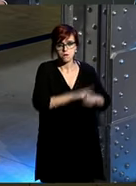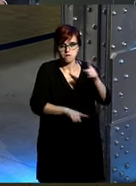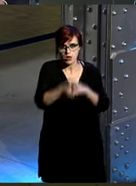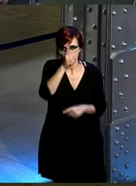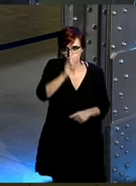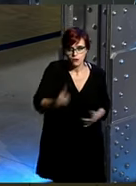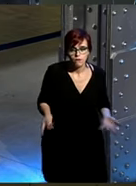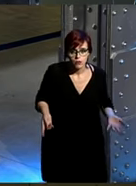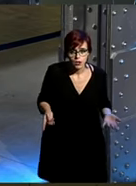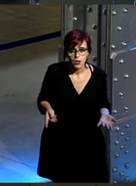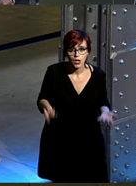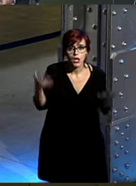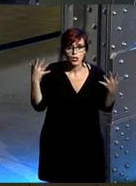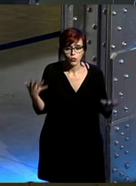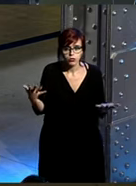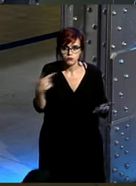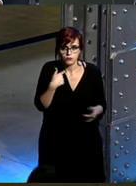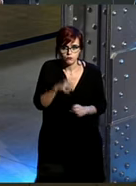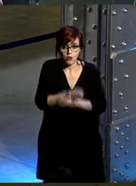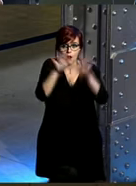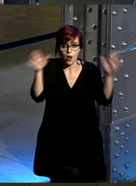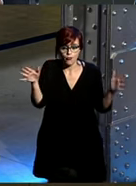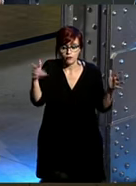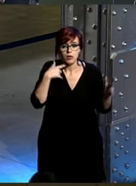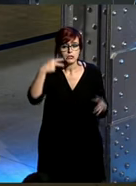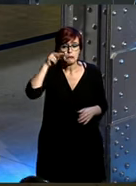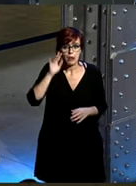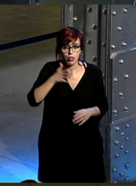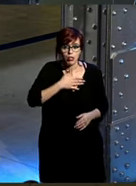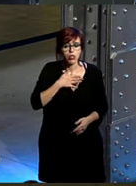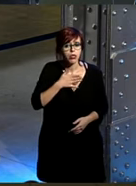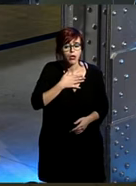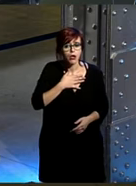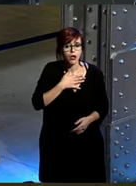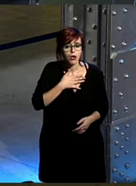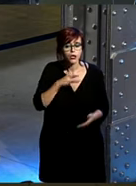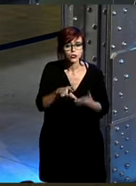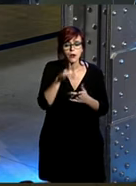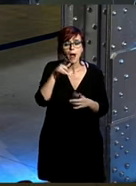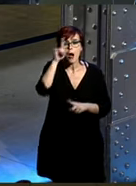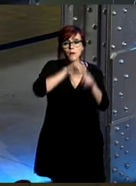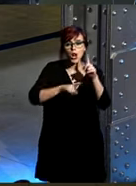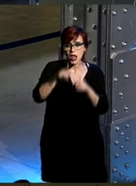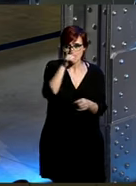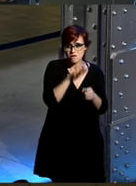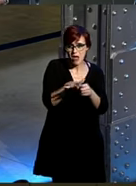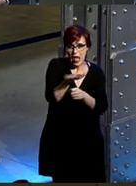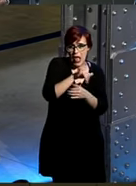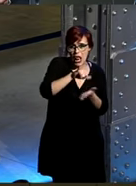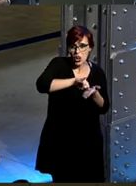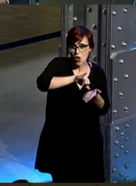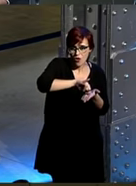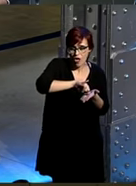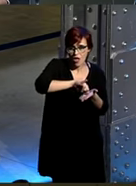a los problemas. Ahí yo tuve clarísimo desde mi propia experiencia que los problemas locales y los problemas más agudos